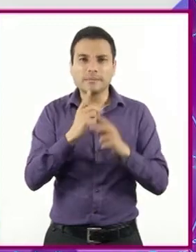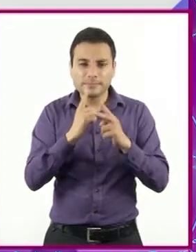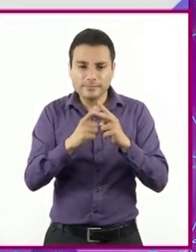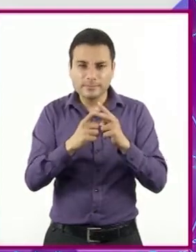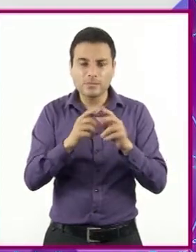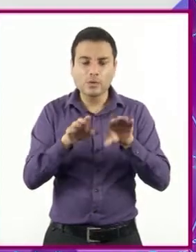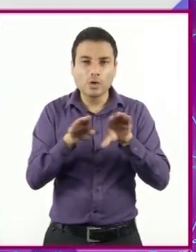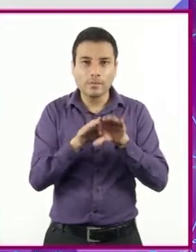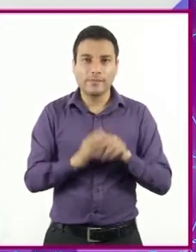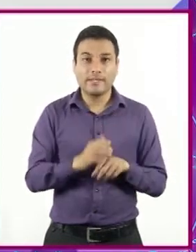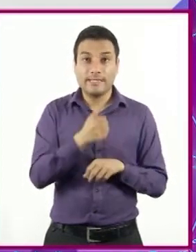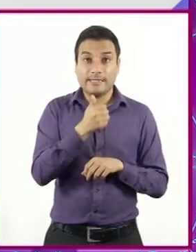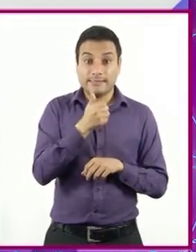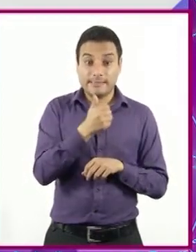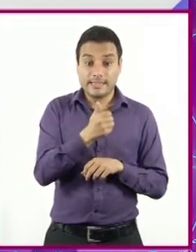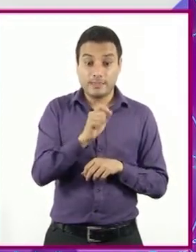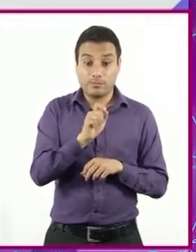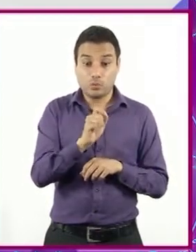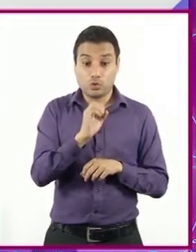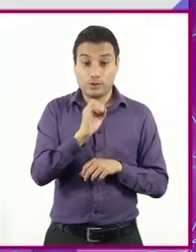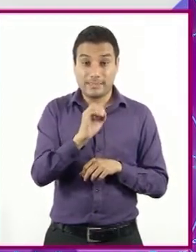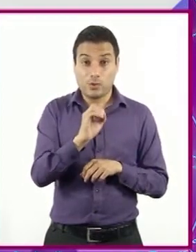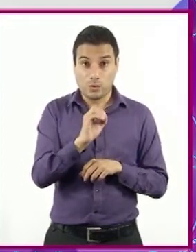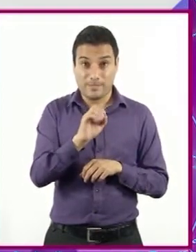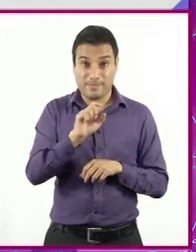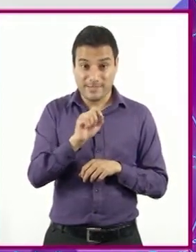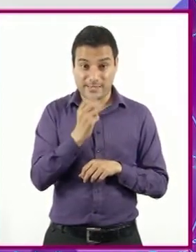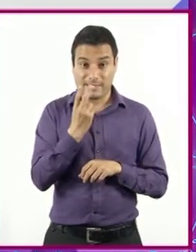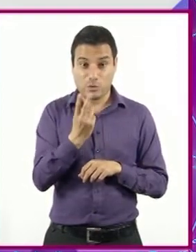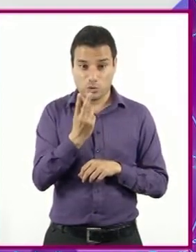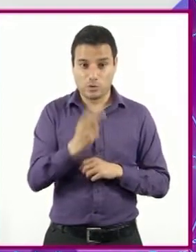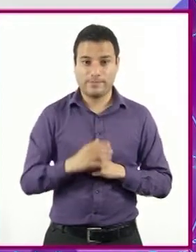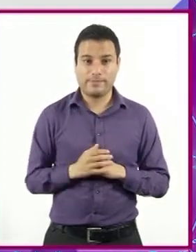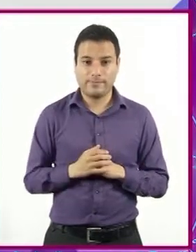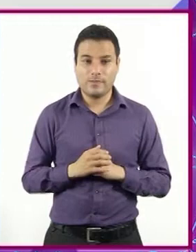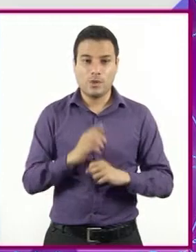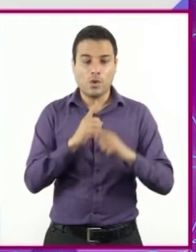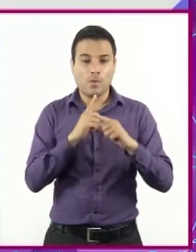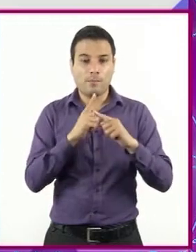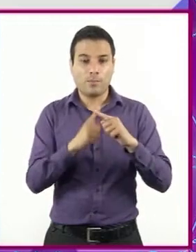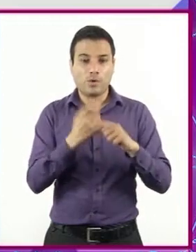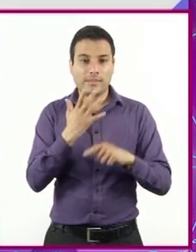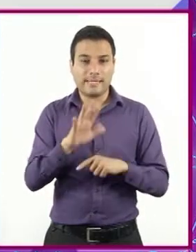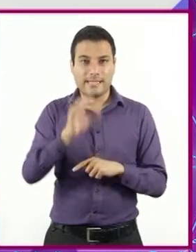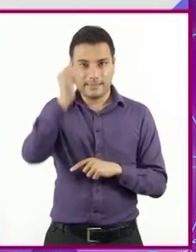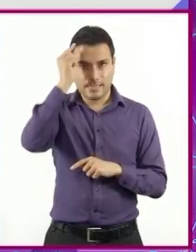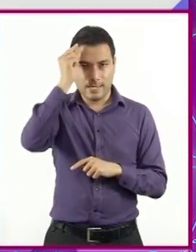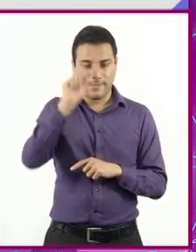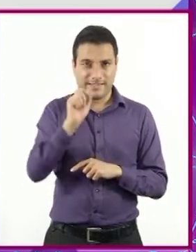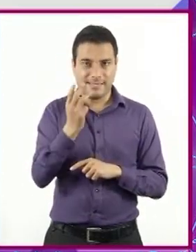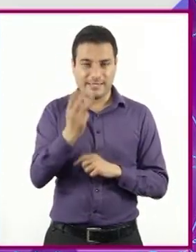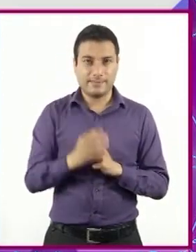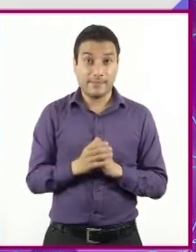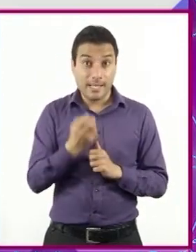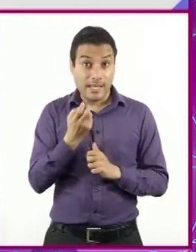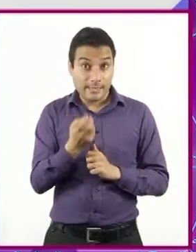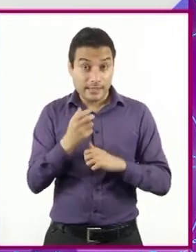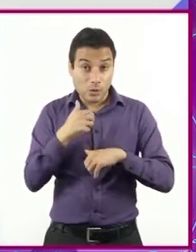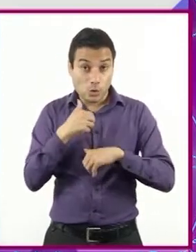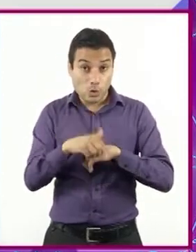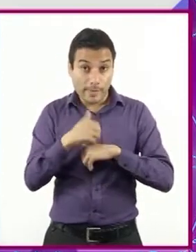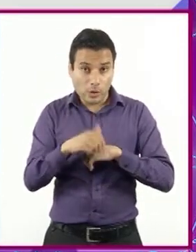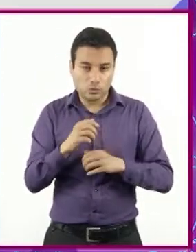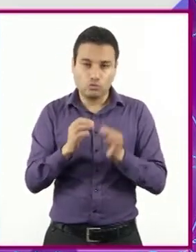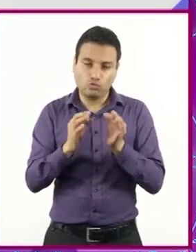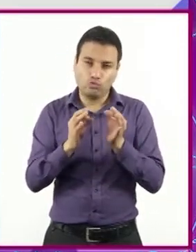exactamente 6.022 por 10 a la 23 entidades elementales. Este número es el valor